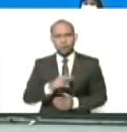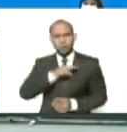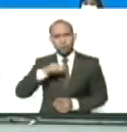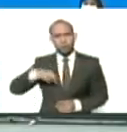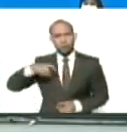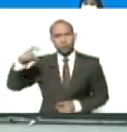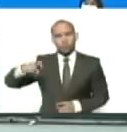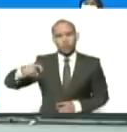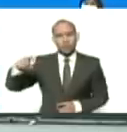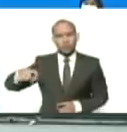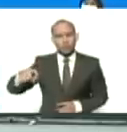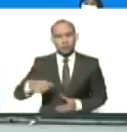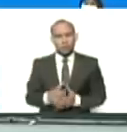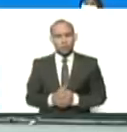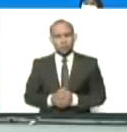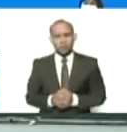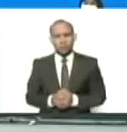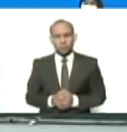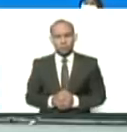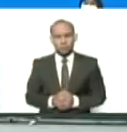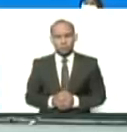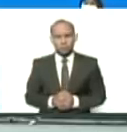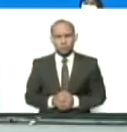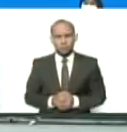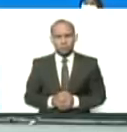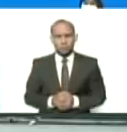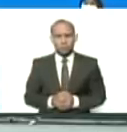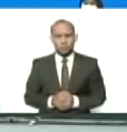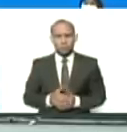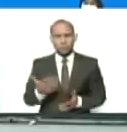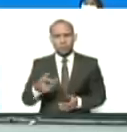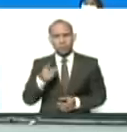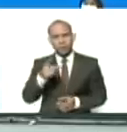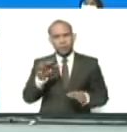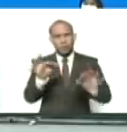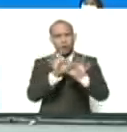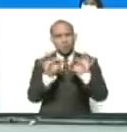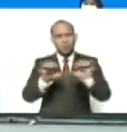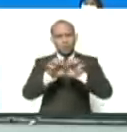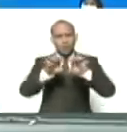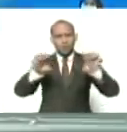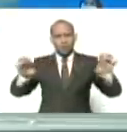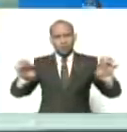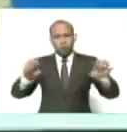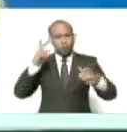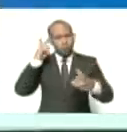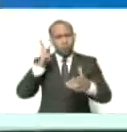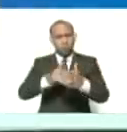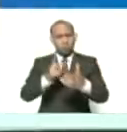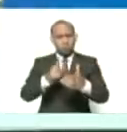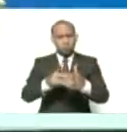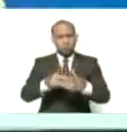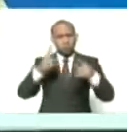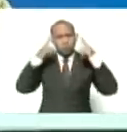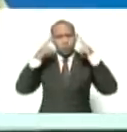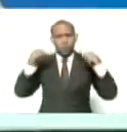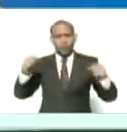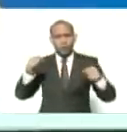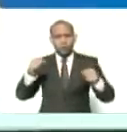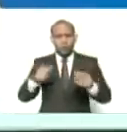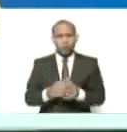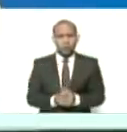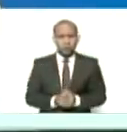necesitamos, compañero Piñate, que es además educador, pedagogo, graduado, profesional de la